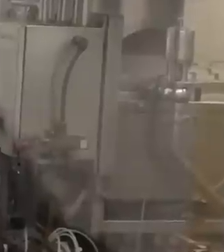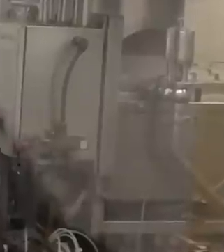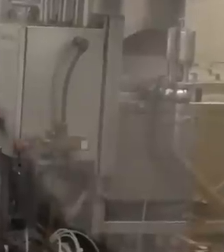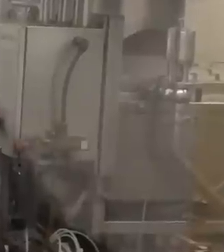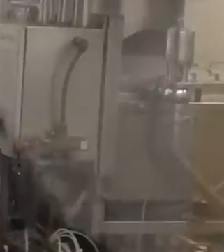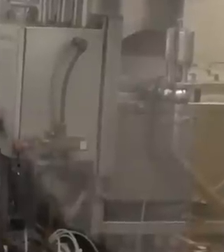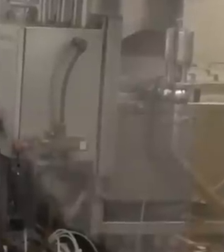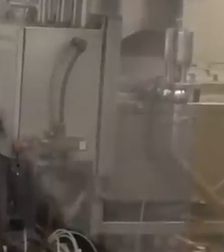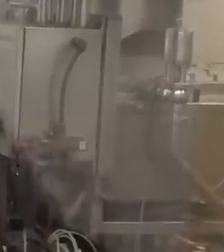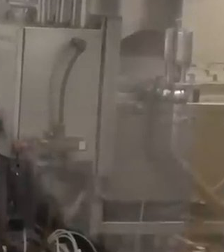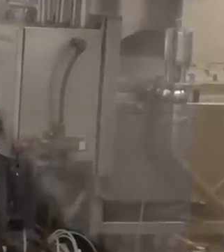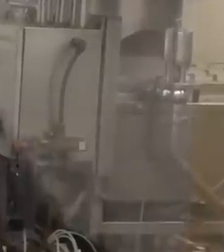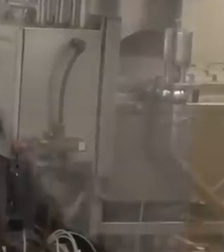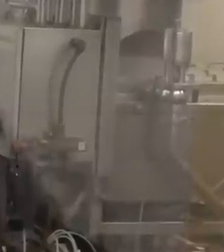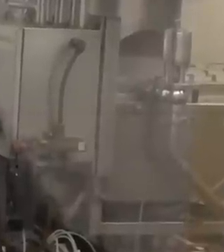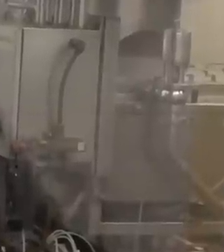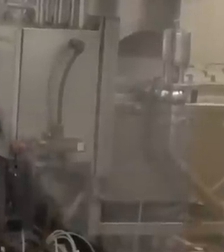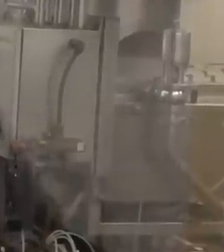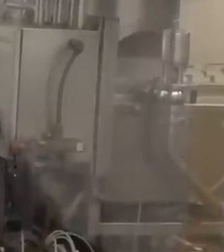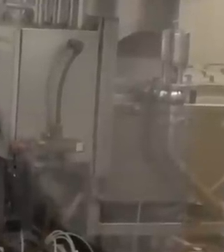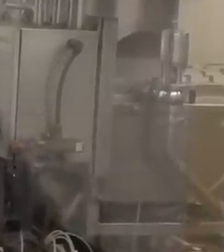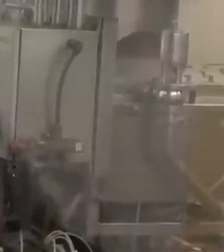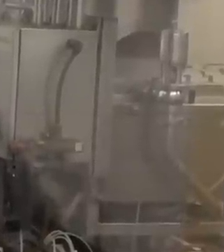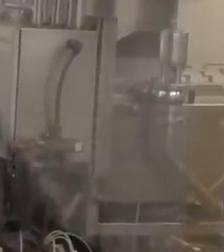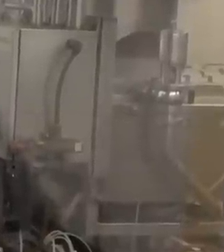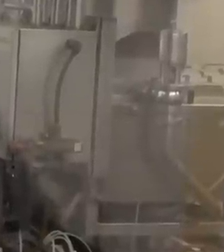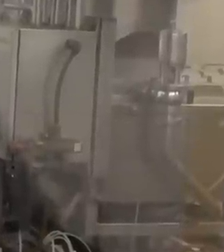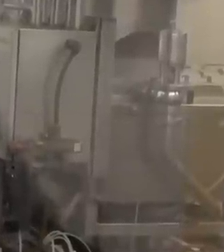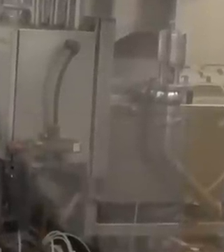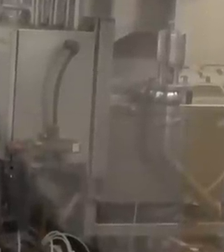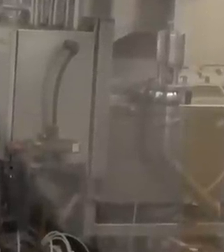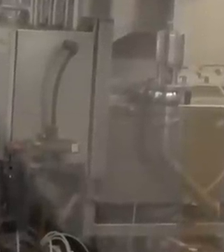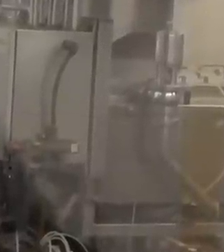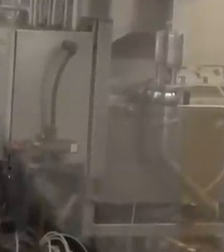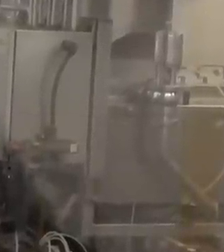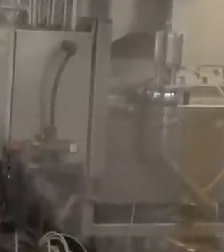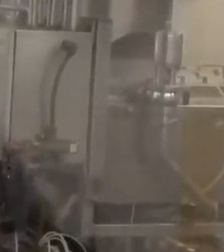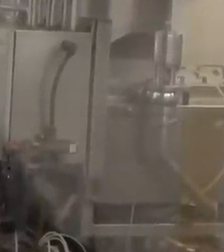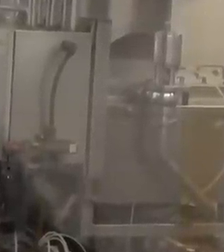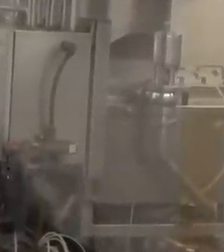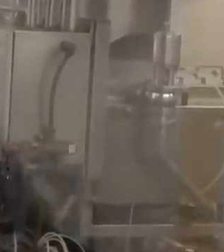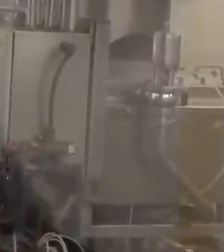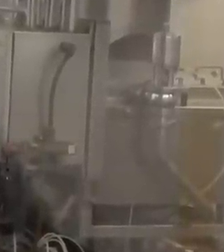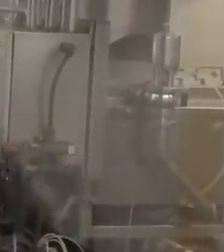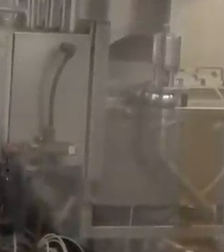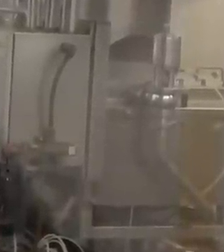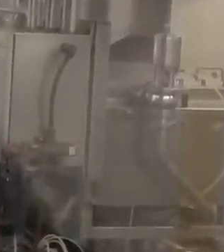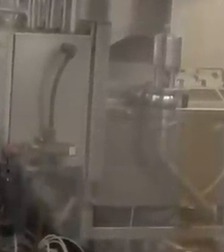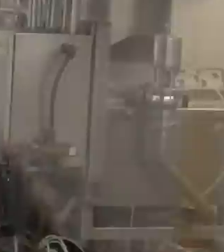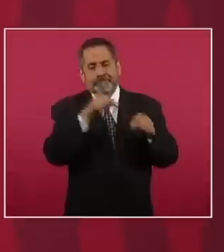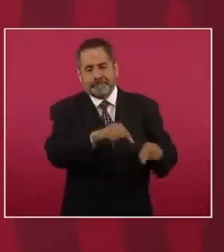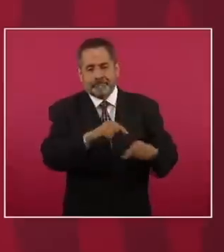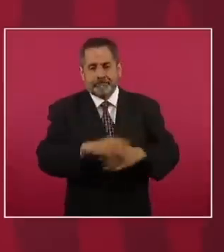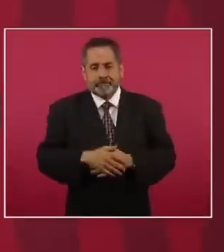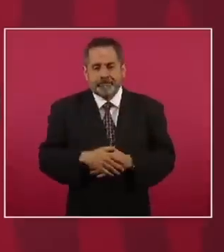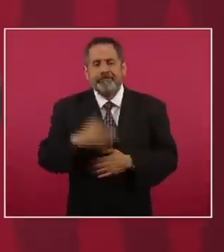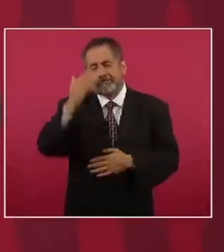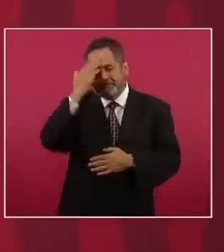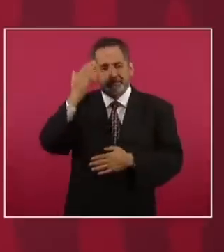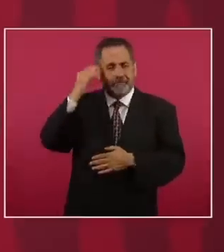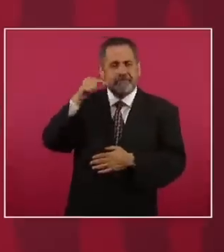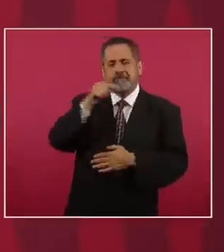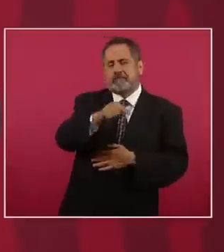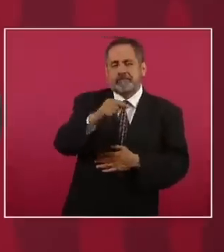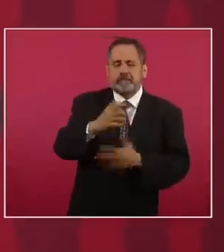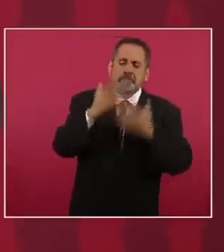mexicanos que están en los Estados Unidos en condiciones difíciles. Es decir, que no les han sido reconocidos sus